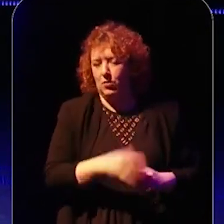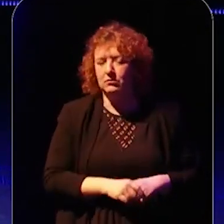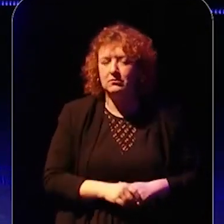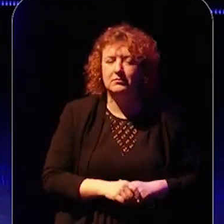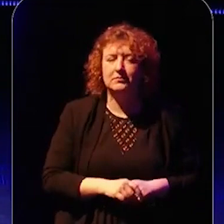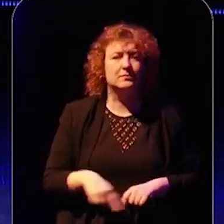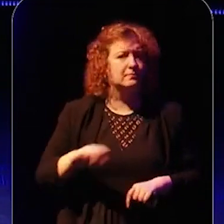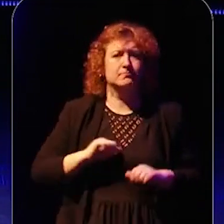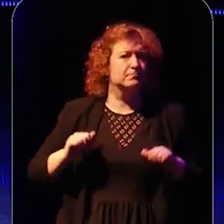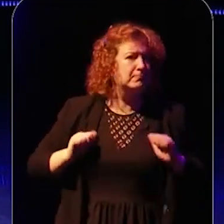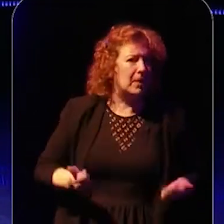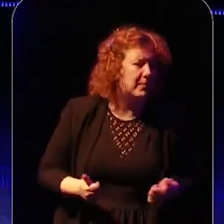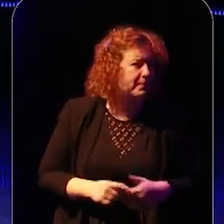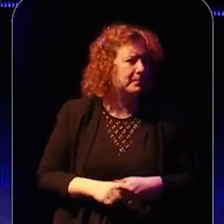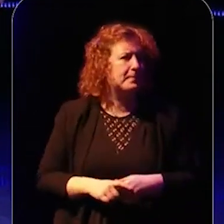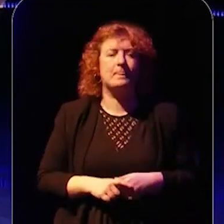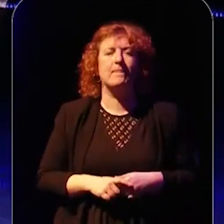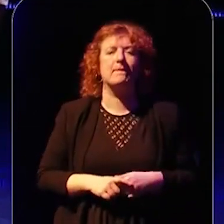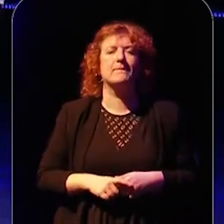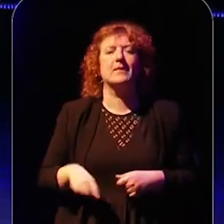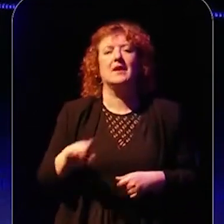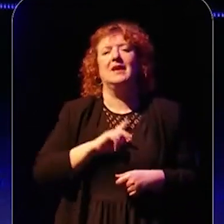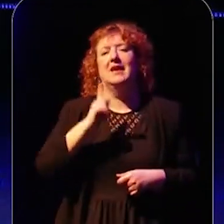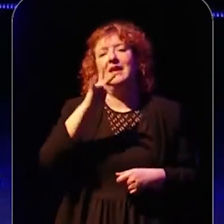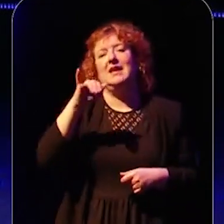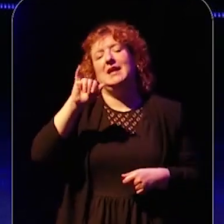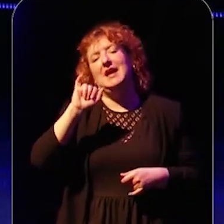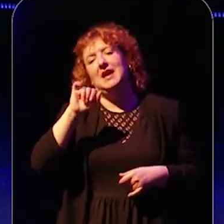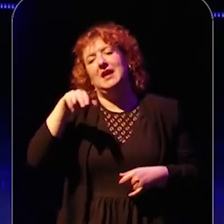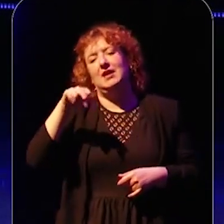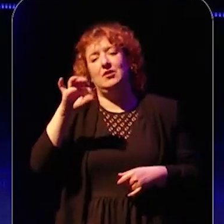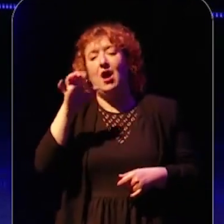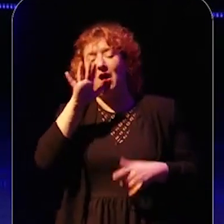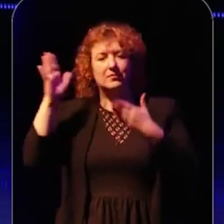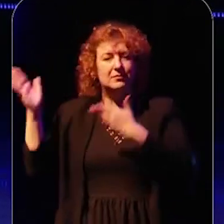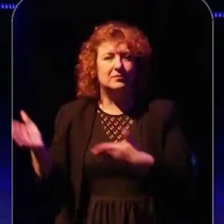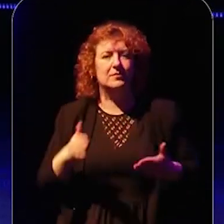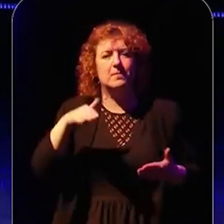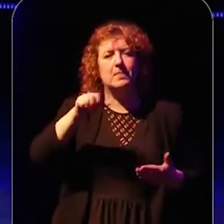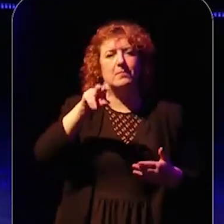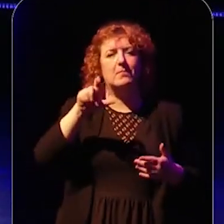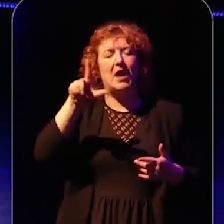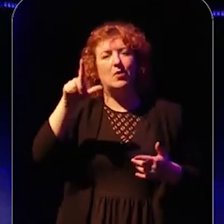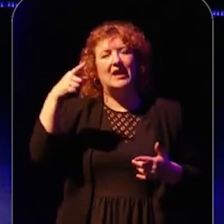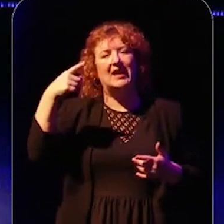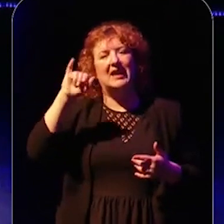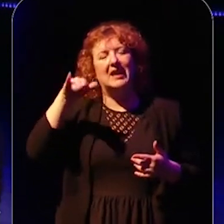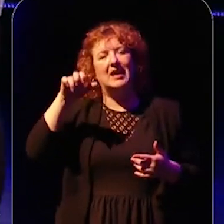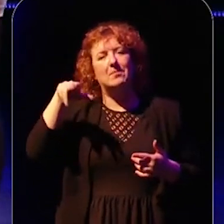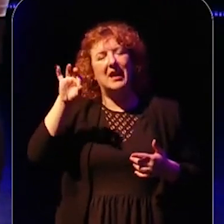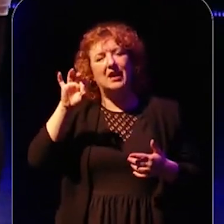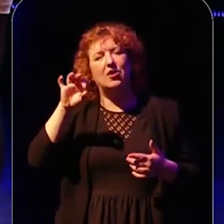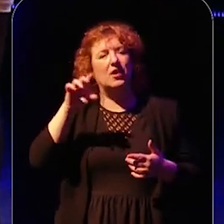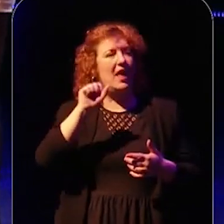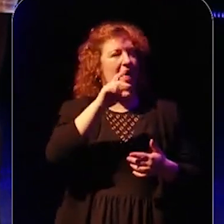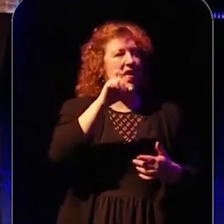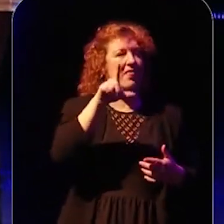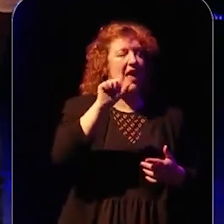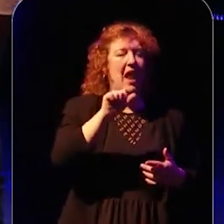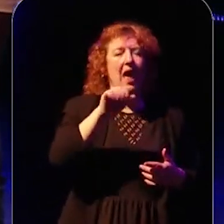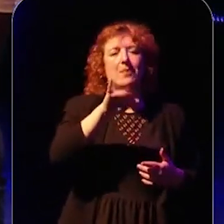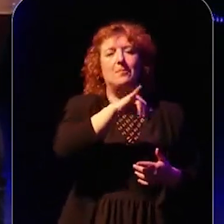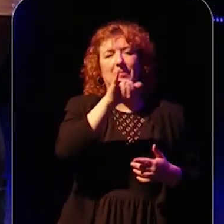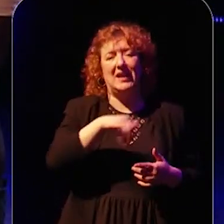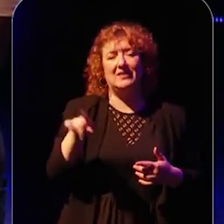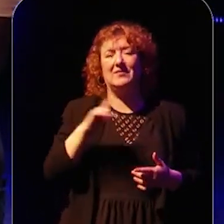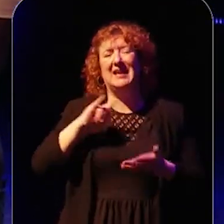bueno, comenzamos con la keynote. Pues venga, demos la bienvenida a Manuel Gimeno y Adela Pérez. Manuel, director de Ingeniería Paramétrica,